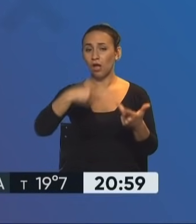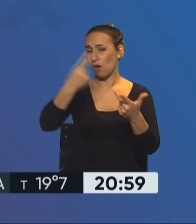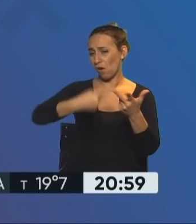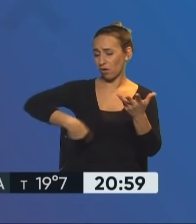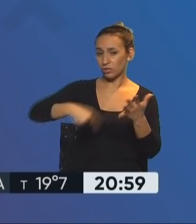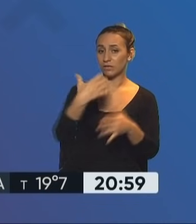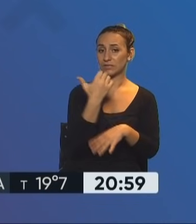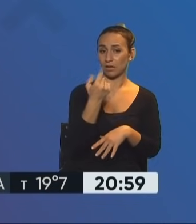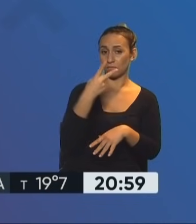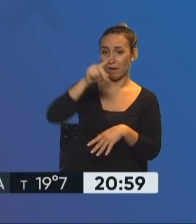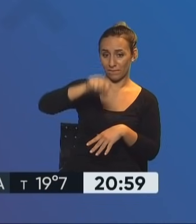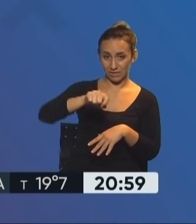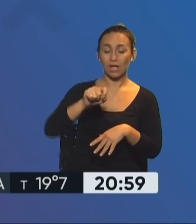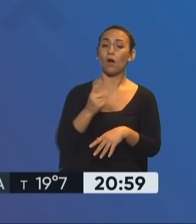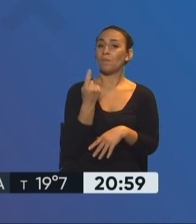propios paga el